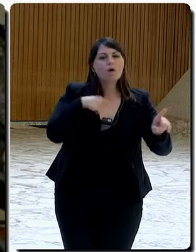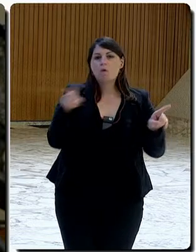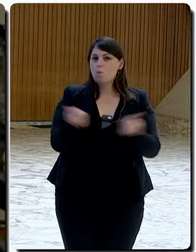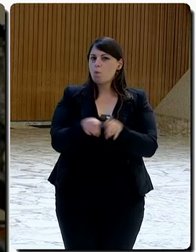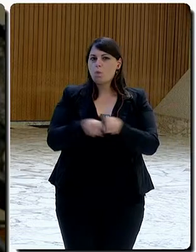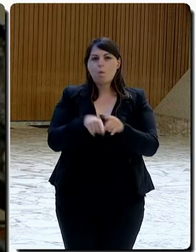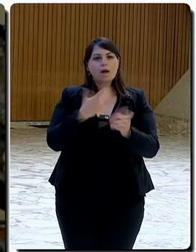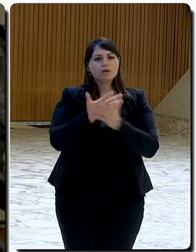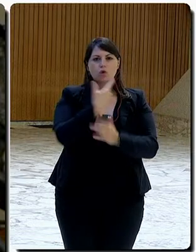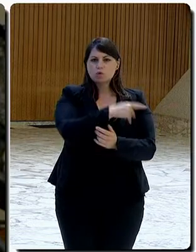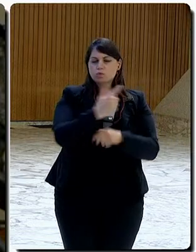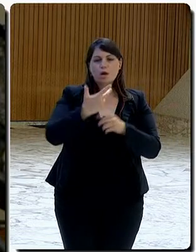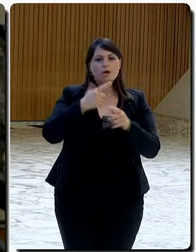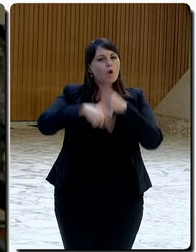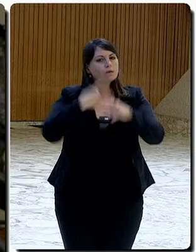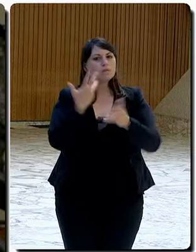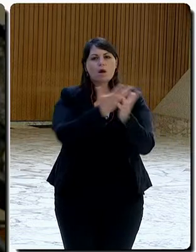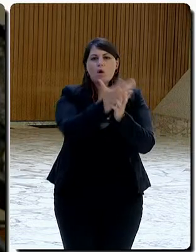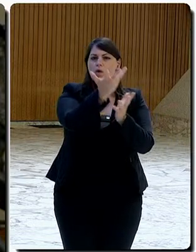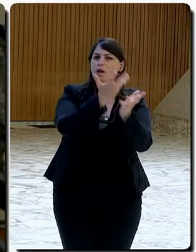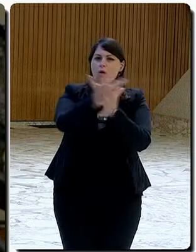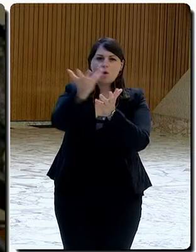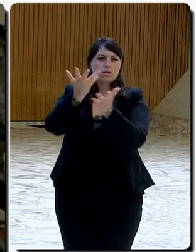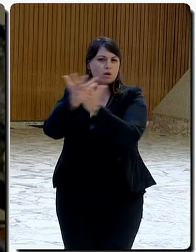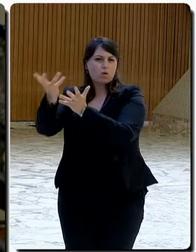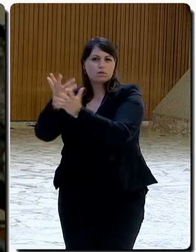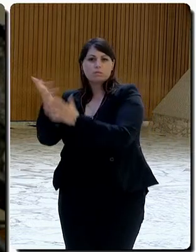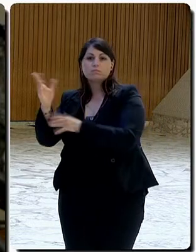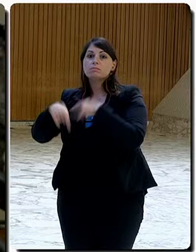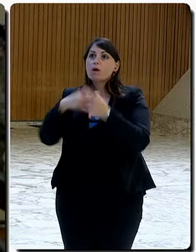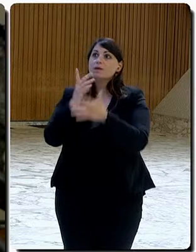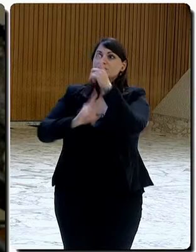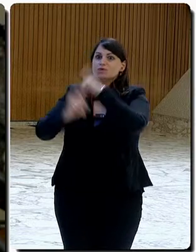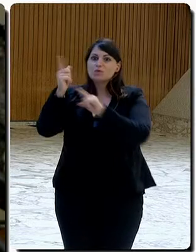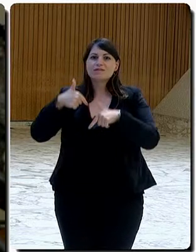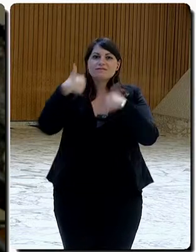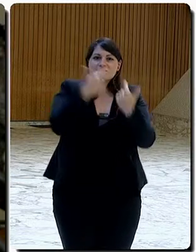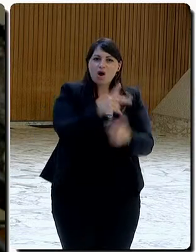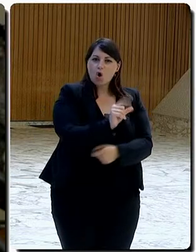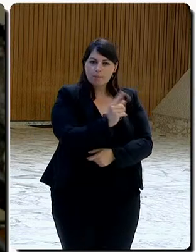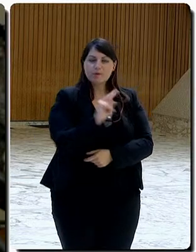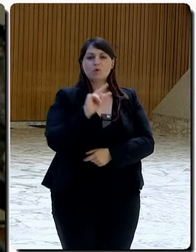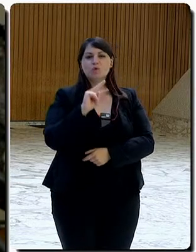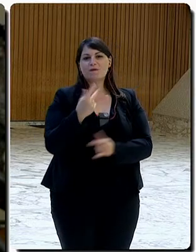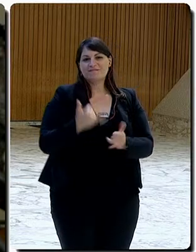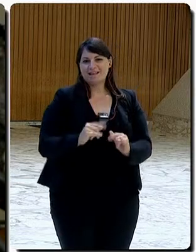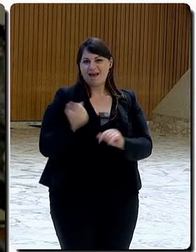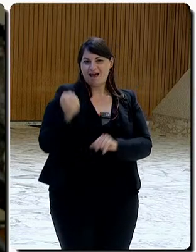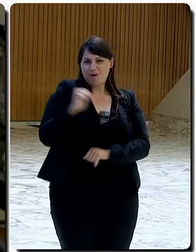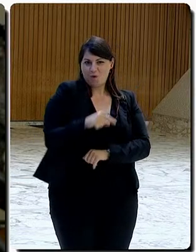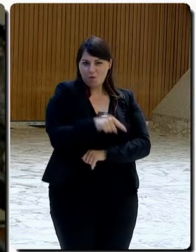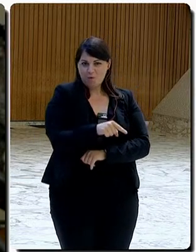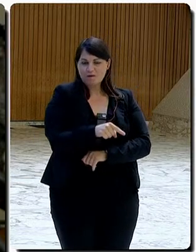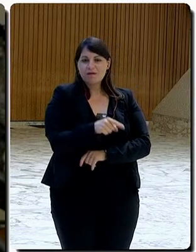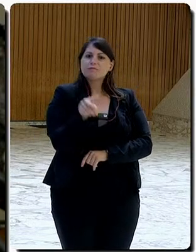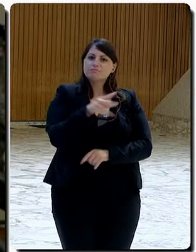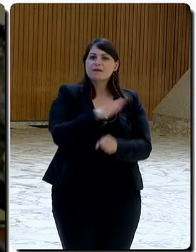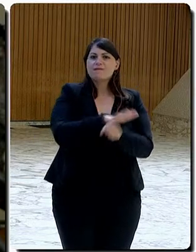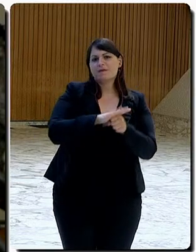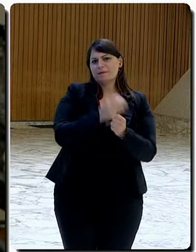El Señor le dio dos hijos más y como una familia cristiana educó a sus hijos en un colegio